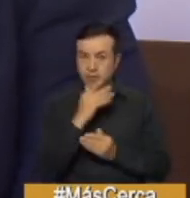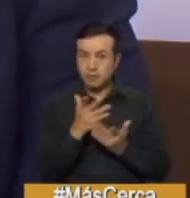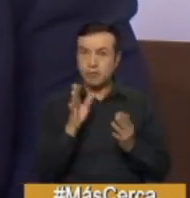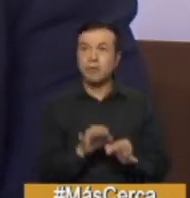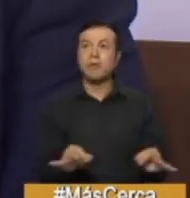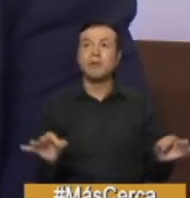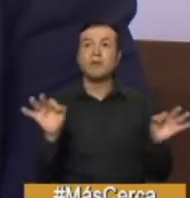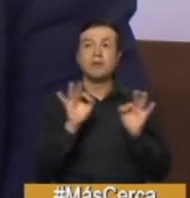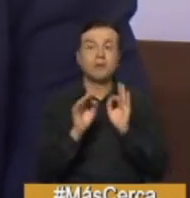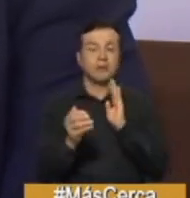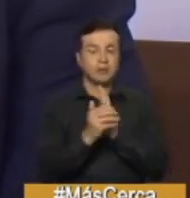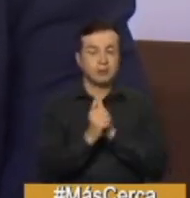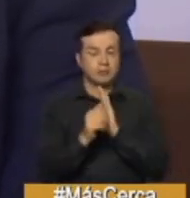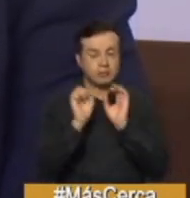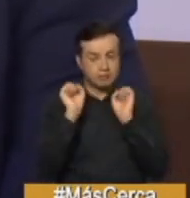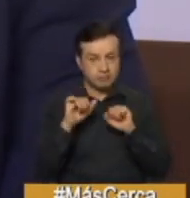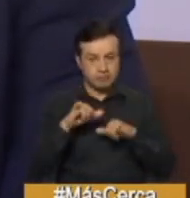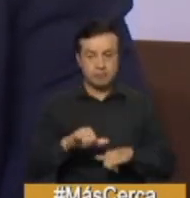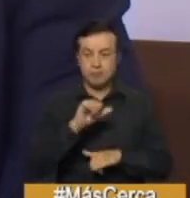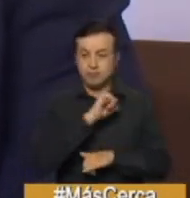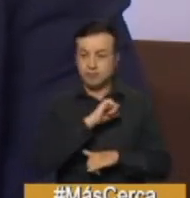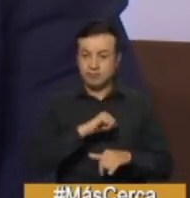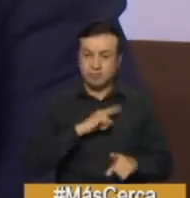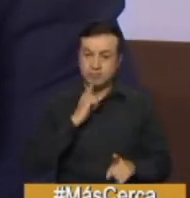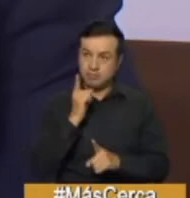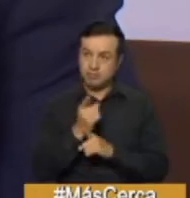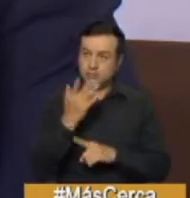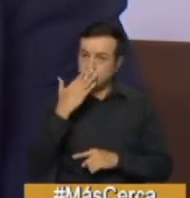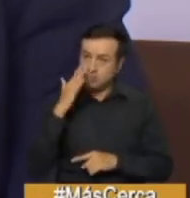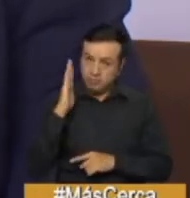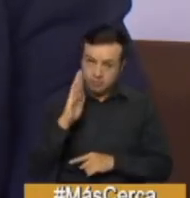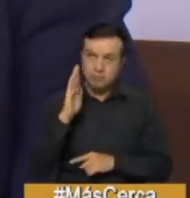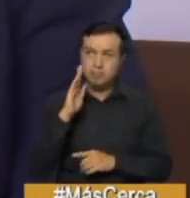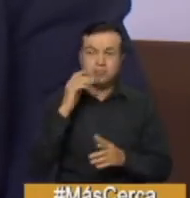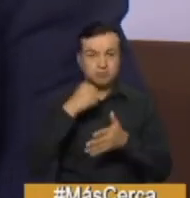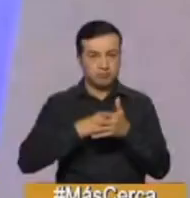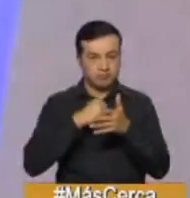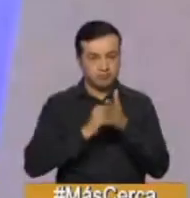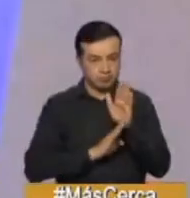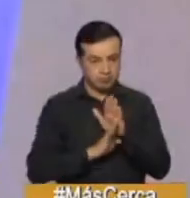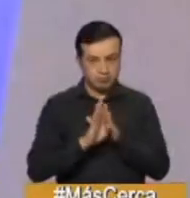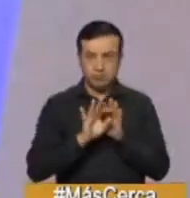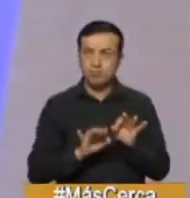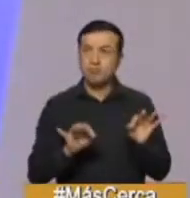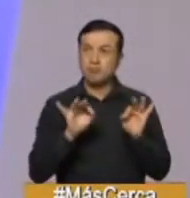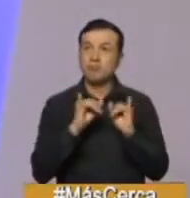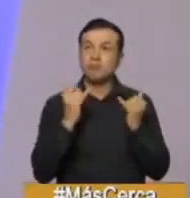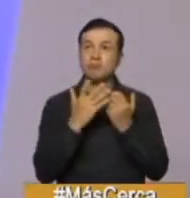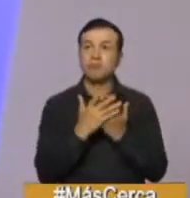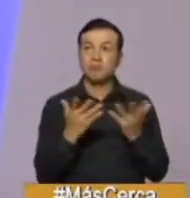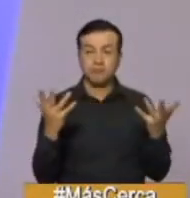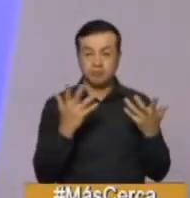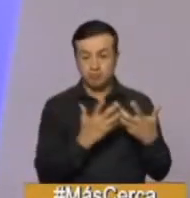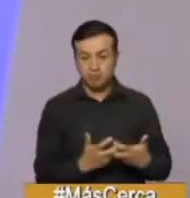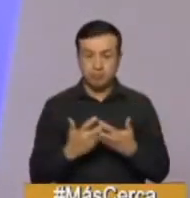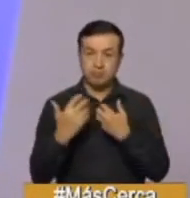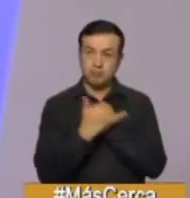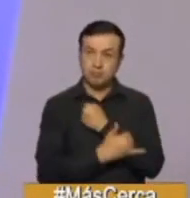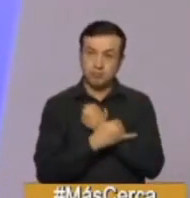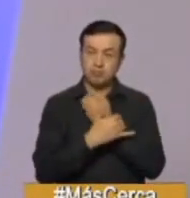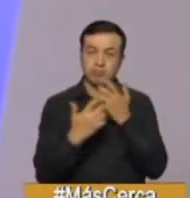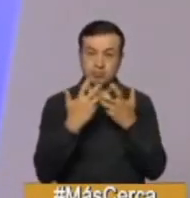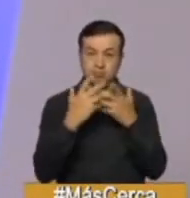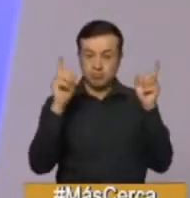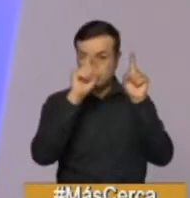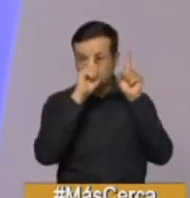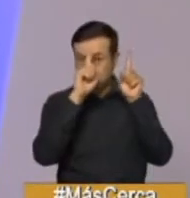importante es tener la capacidad la actitud para enfrentarlos y salir adelante claro que sí este momento es el momento de unirnos como país los mismos como